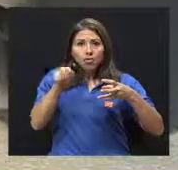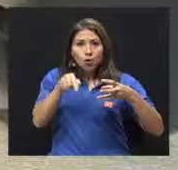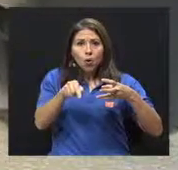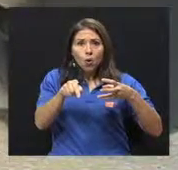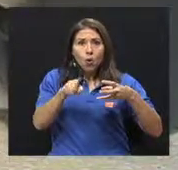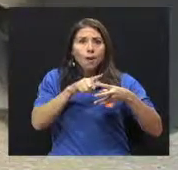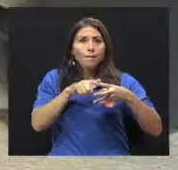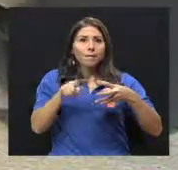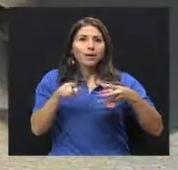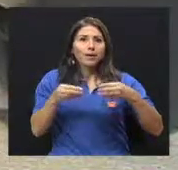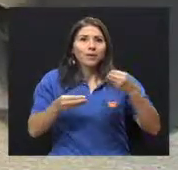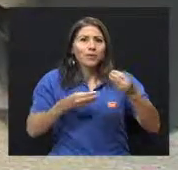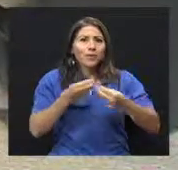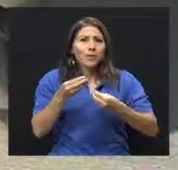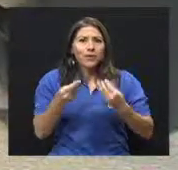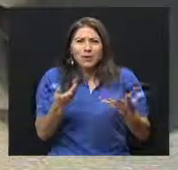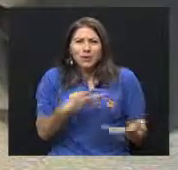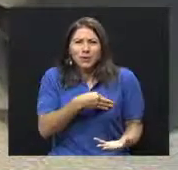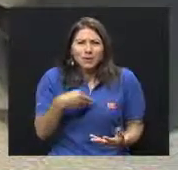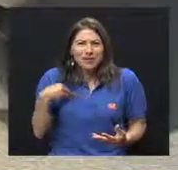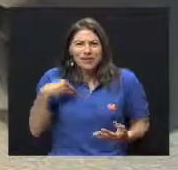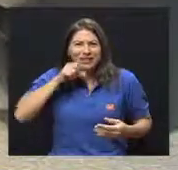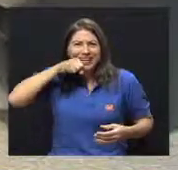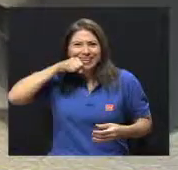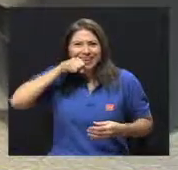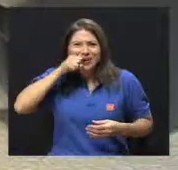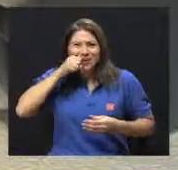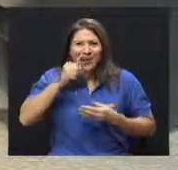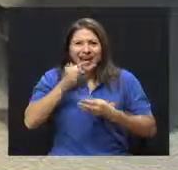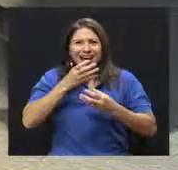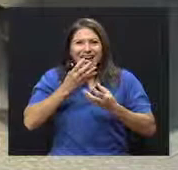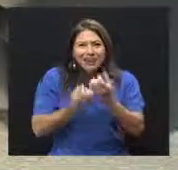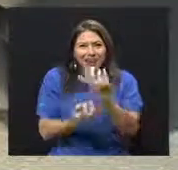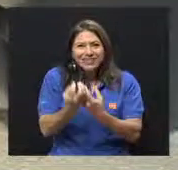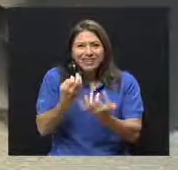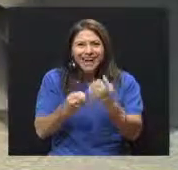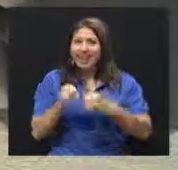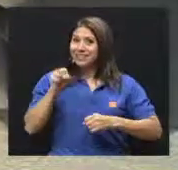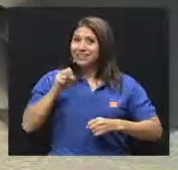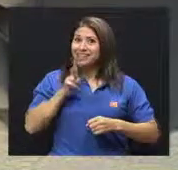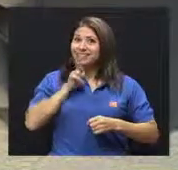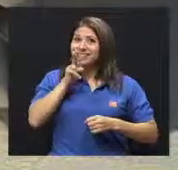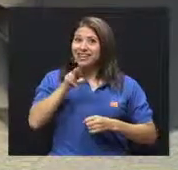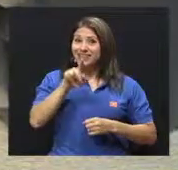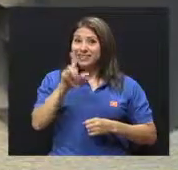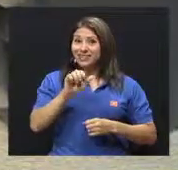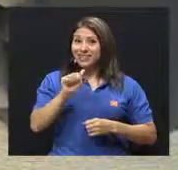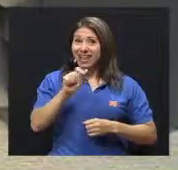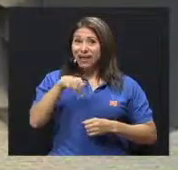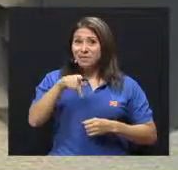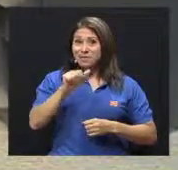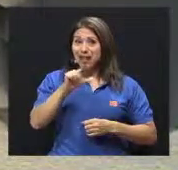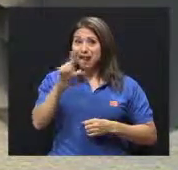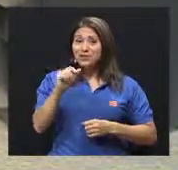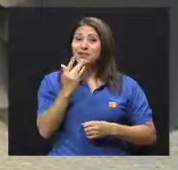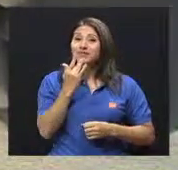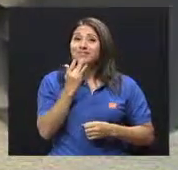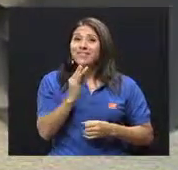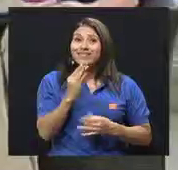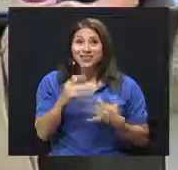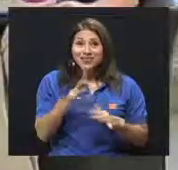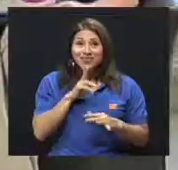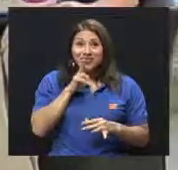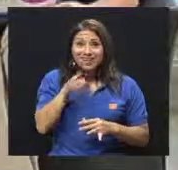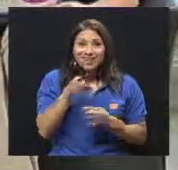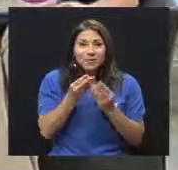y pero ¿cómo no me va a gustar la zanahoria cocinada? Sí, ¿verdad? Sí, es cierto. El zapallo es que sabe rico, sabe, tiene como muy jugoso, ¿verdad? Tiene